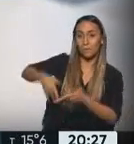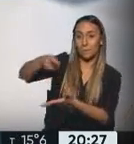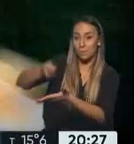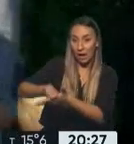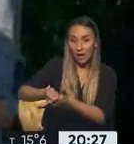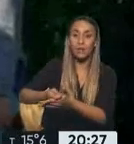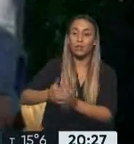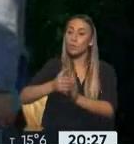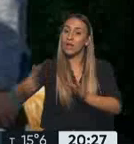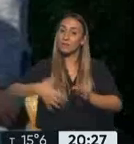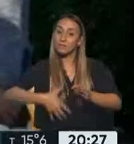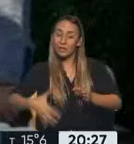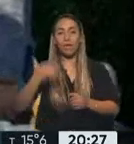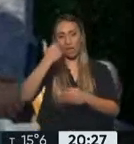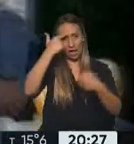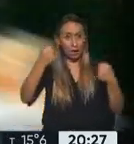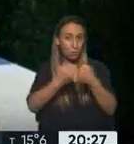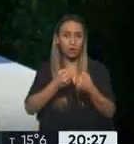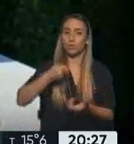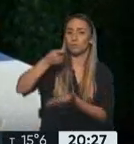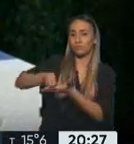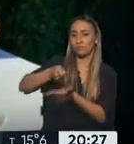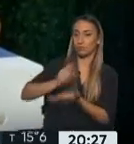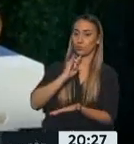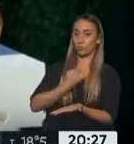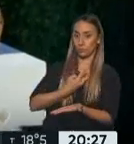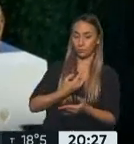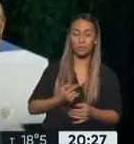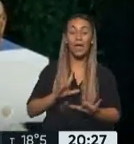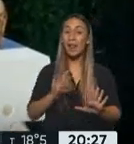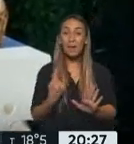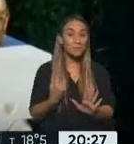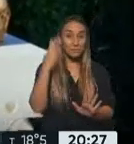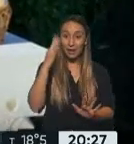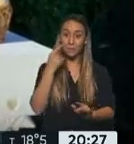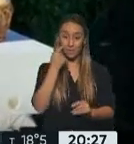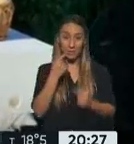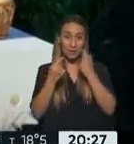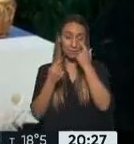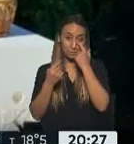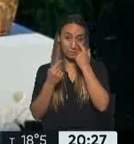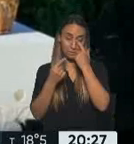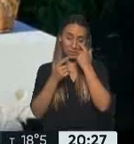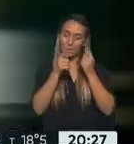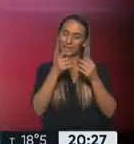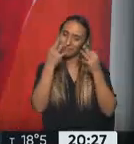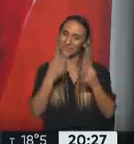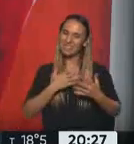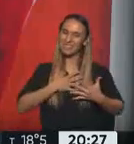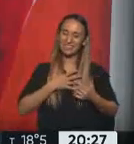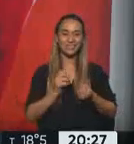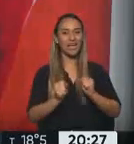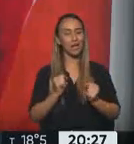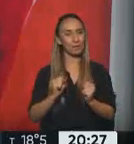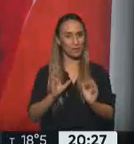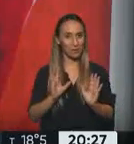acuerdo entre partes. Cuando lo vi por primera vez, creo que fue más nerviosismo que otra